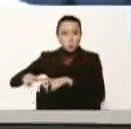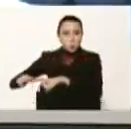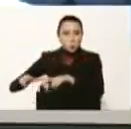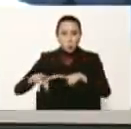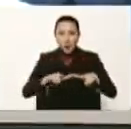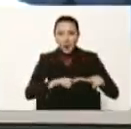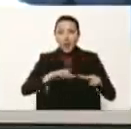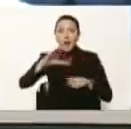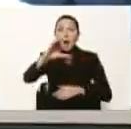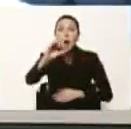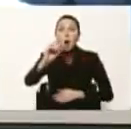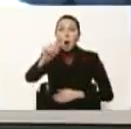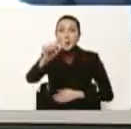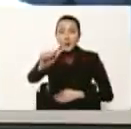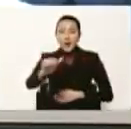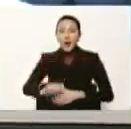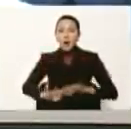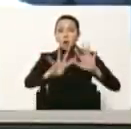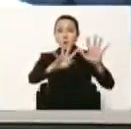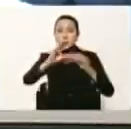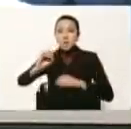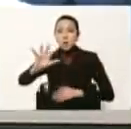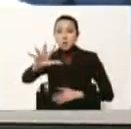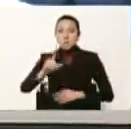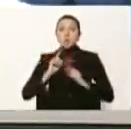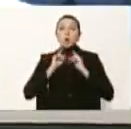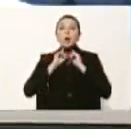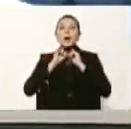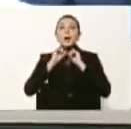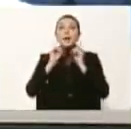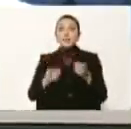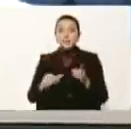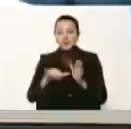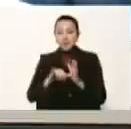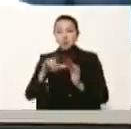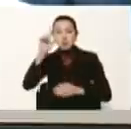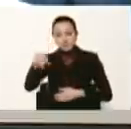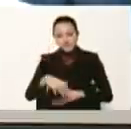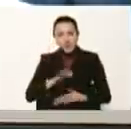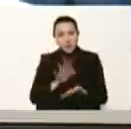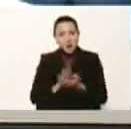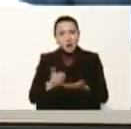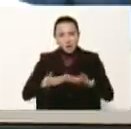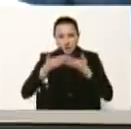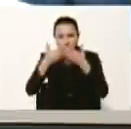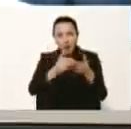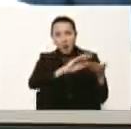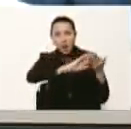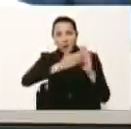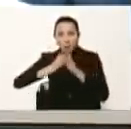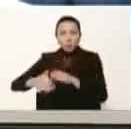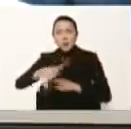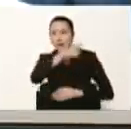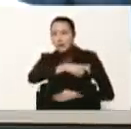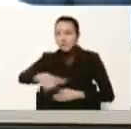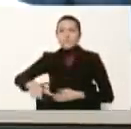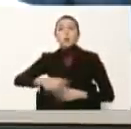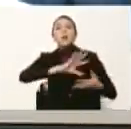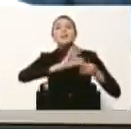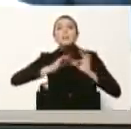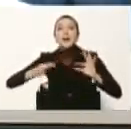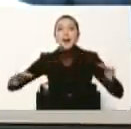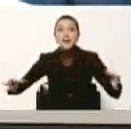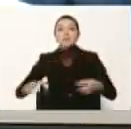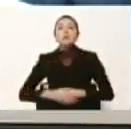la Cota 905, en el cementerio. Bueno, llevar la tranquilidad a las comunidades también del Paraíso,